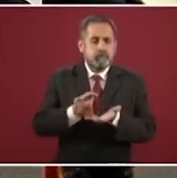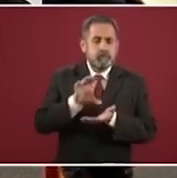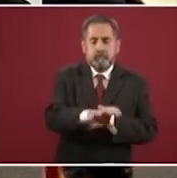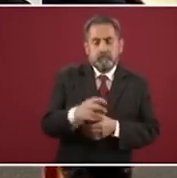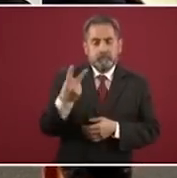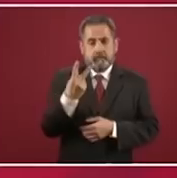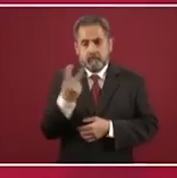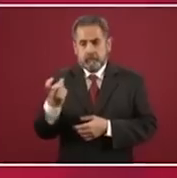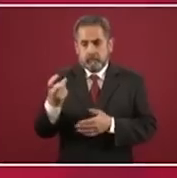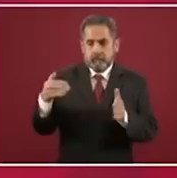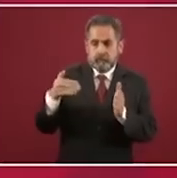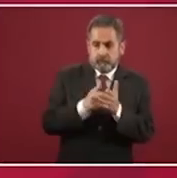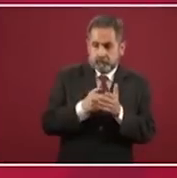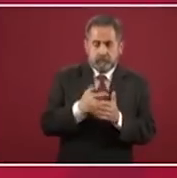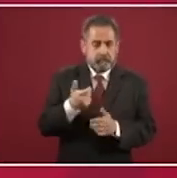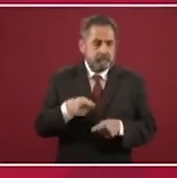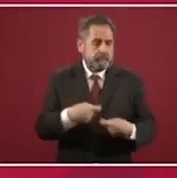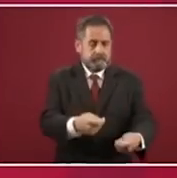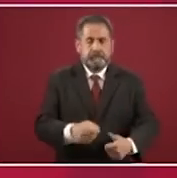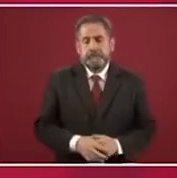200 mil pesos.